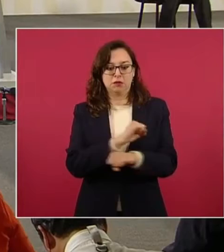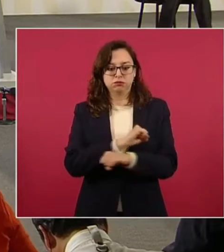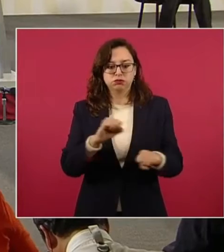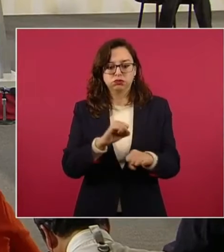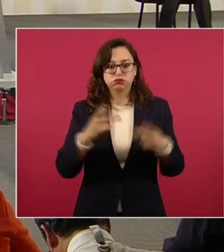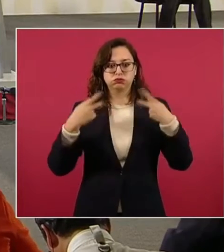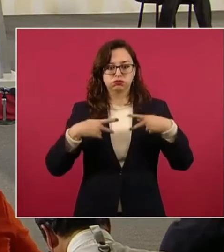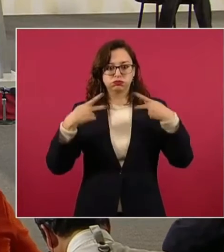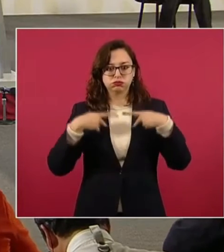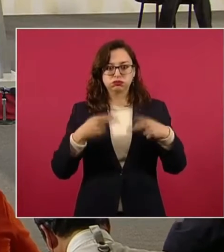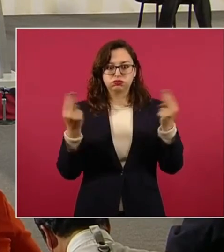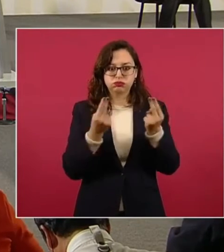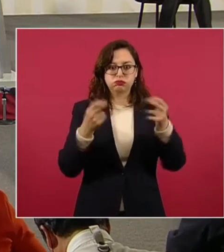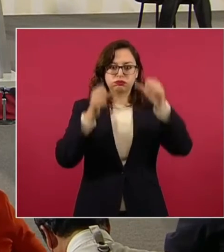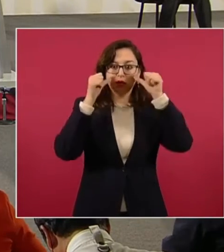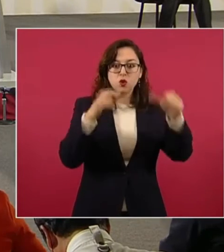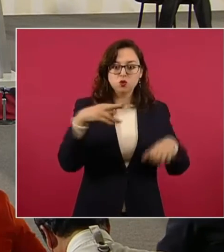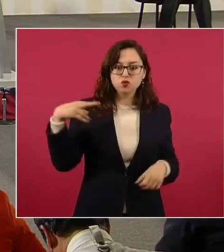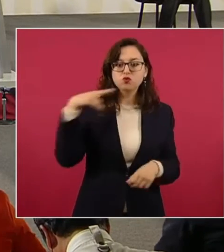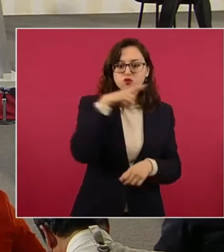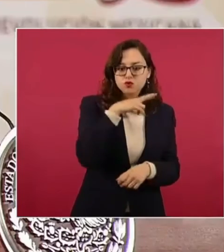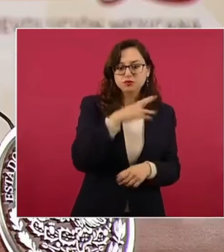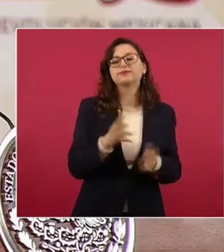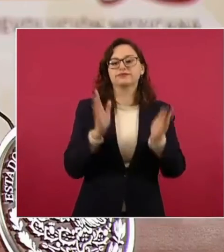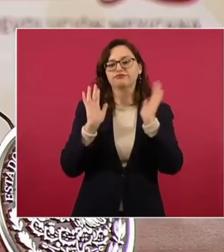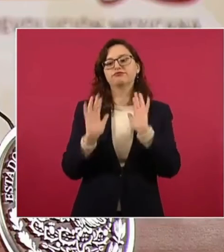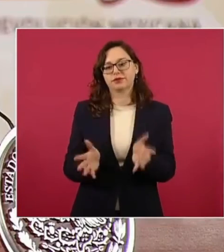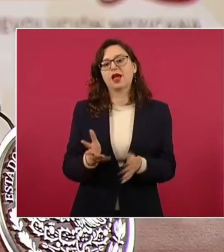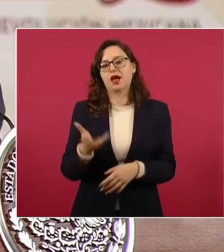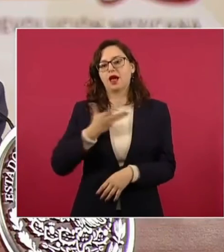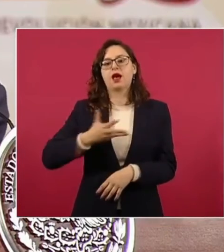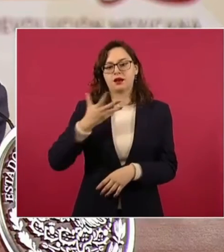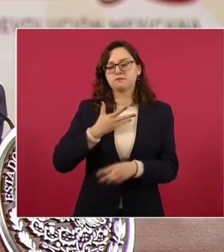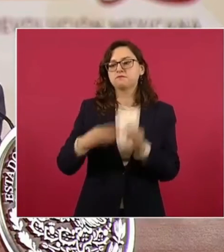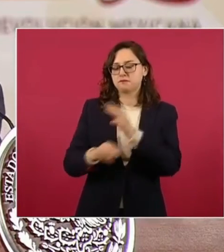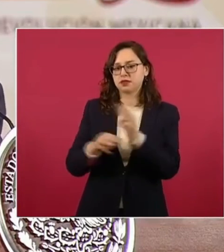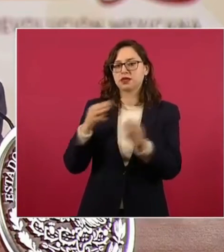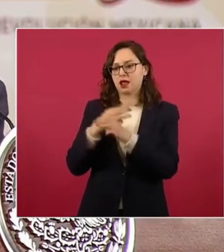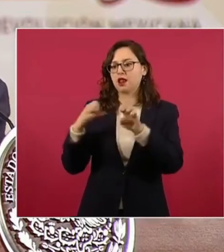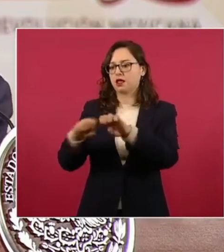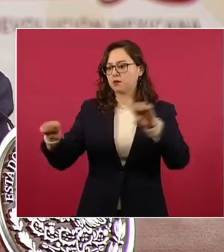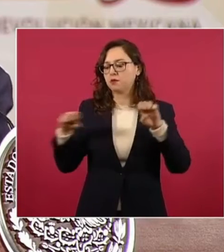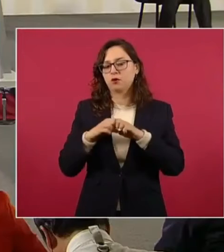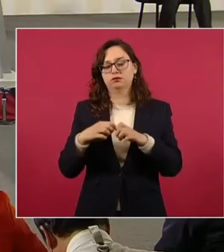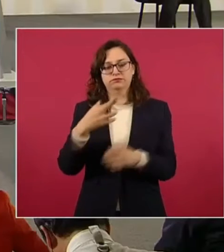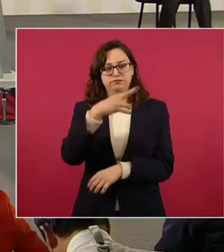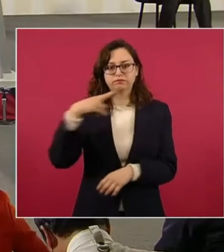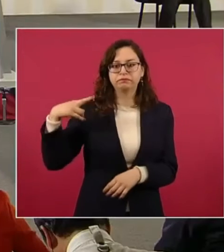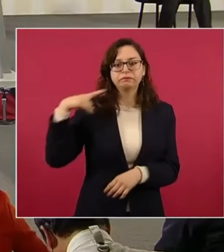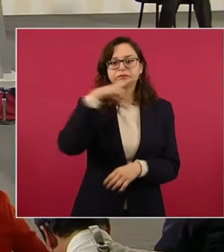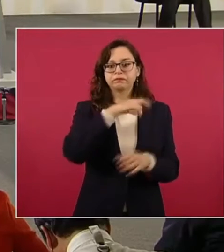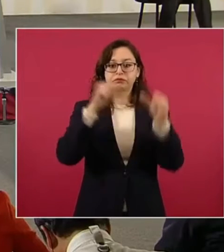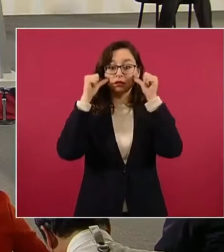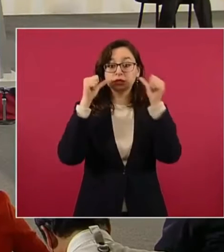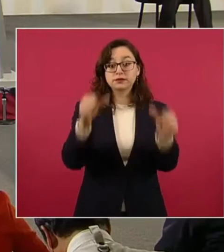población con independencia de su derecho a bienestar y hacerlo, como lo ha dicho siempre el presidente, de manera rápida y sobre todo